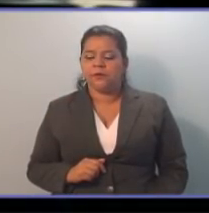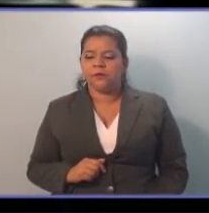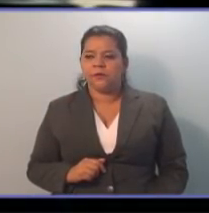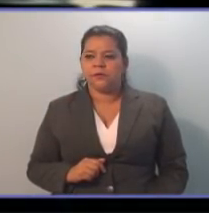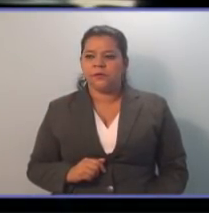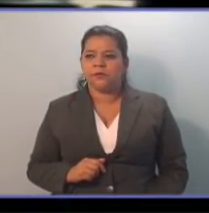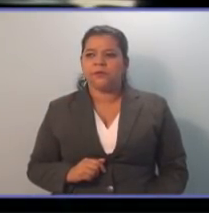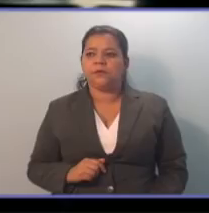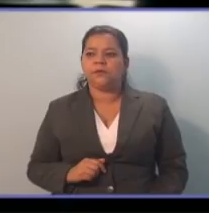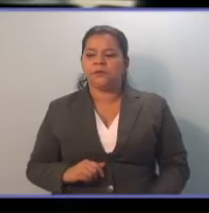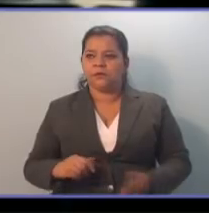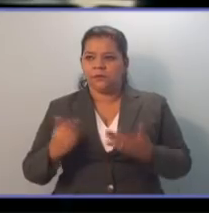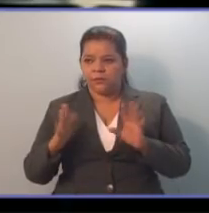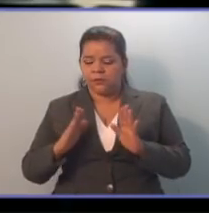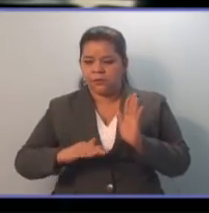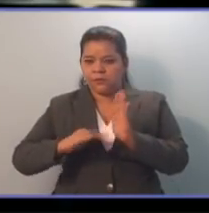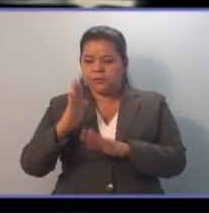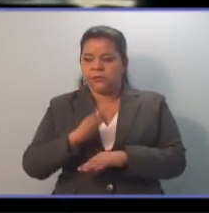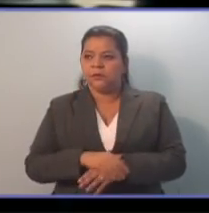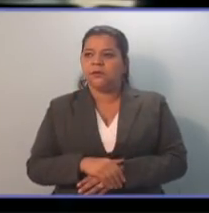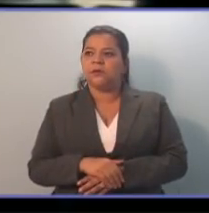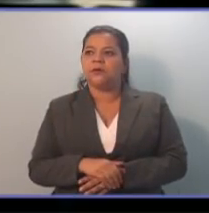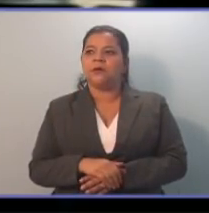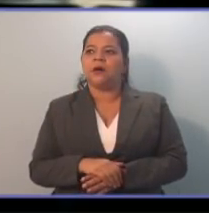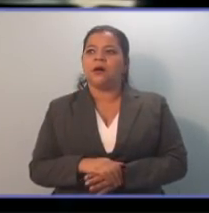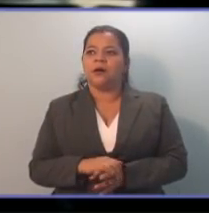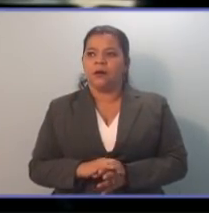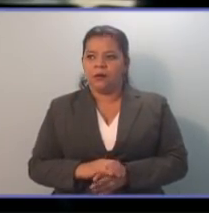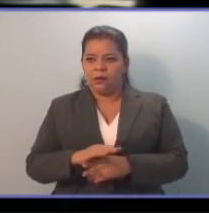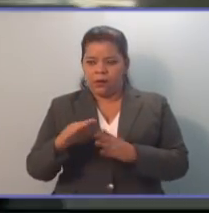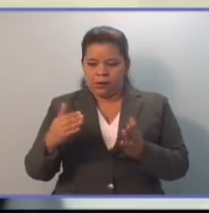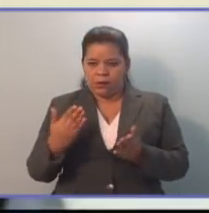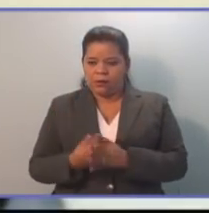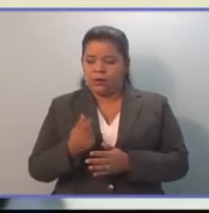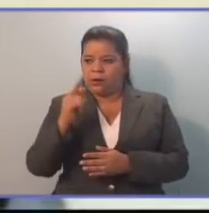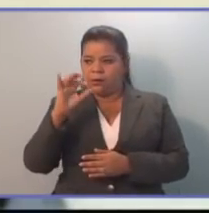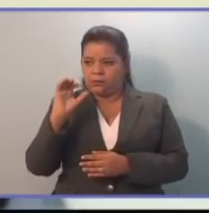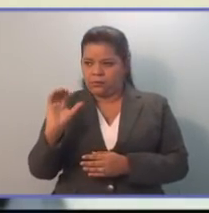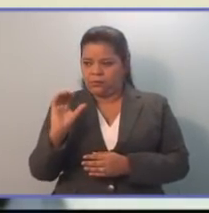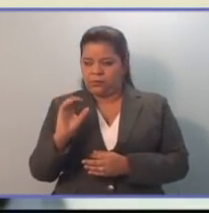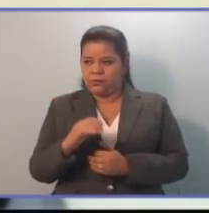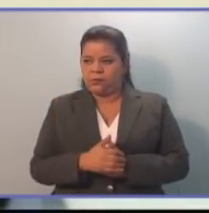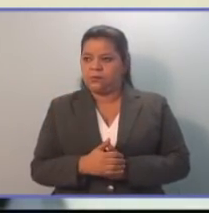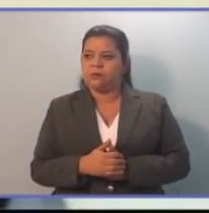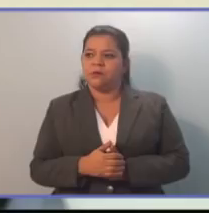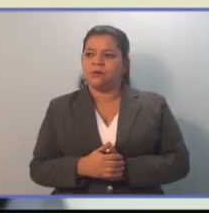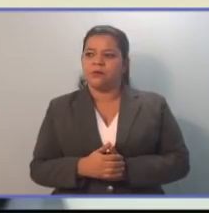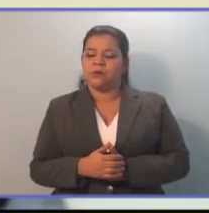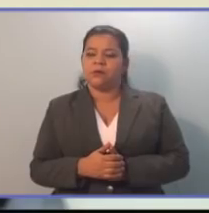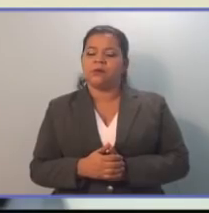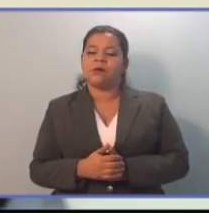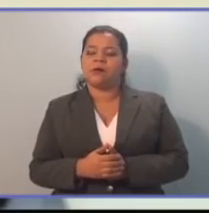Gracias, presidente. Buenas tardes, licenciada. He